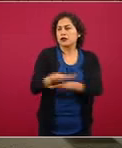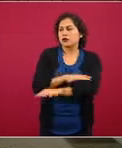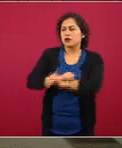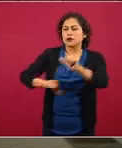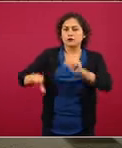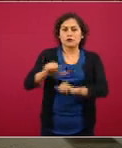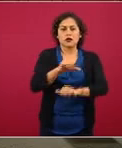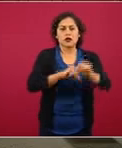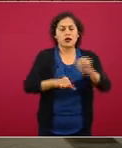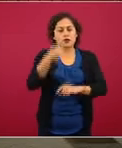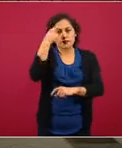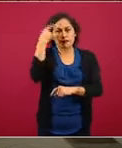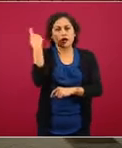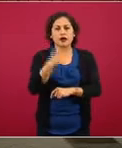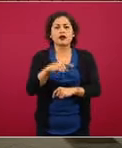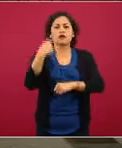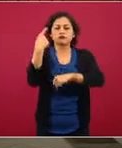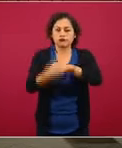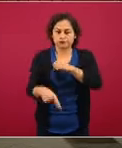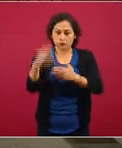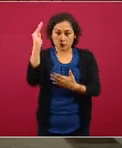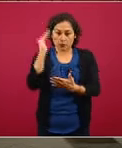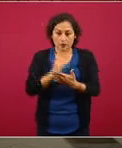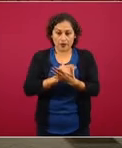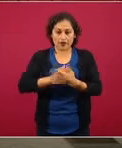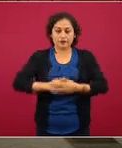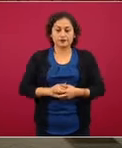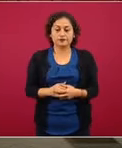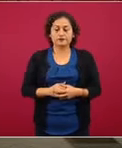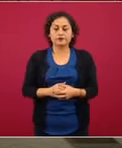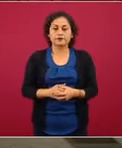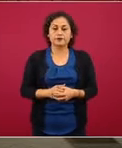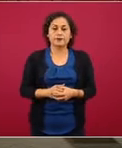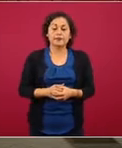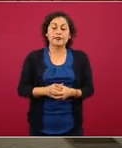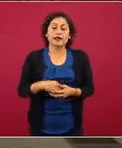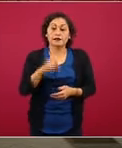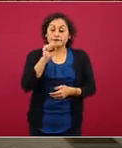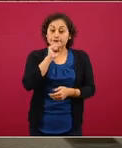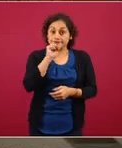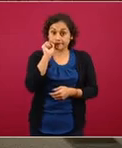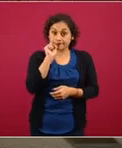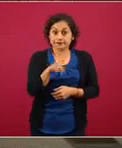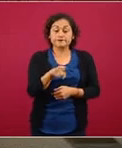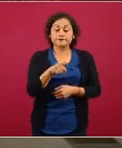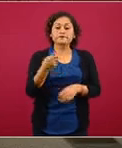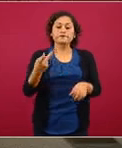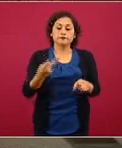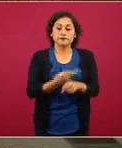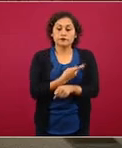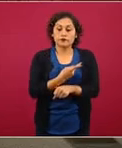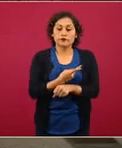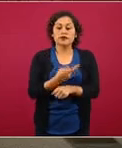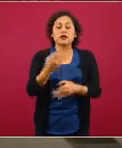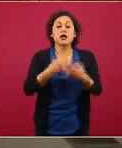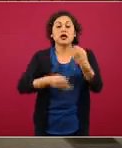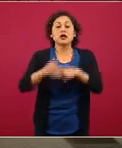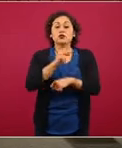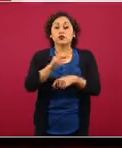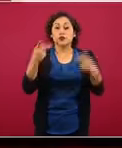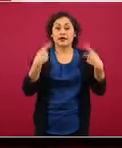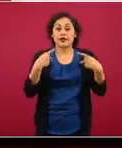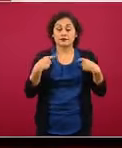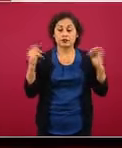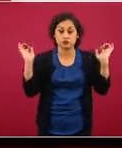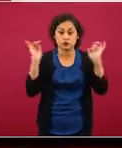riesgo. Y finalmente, el uso, evidentemente, de que todos en ese lugar cerrado